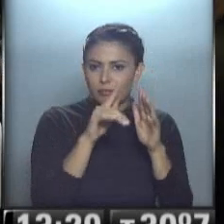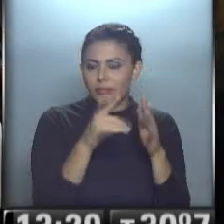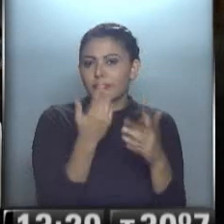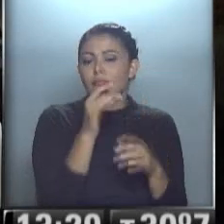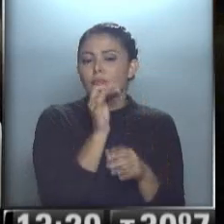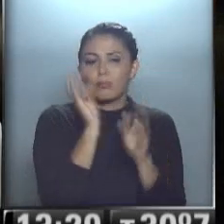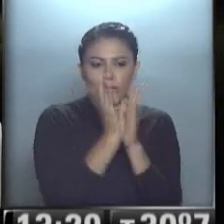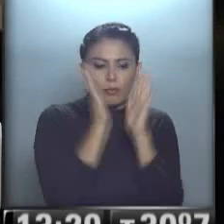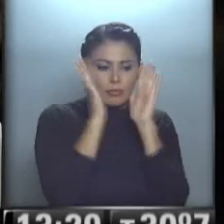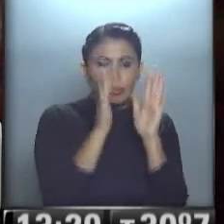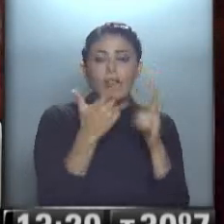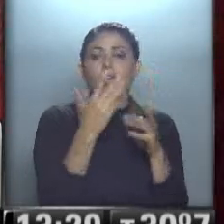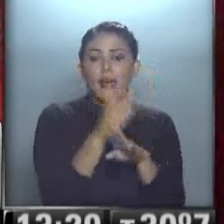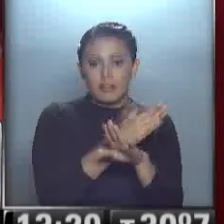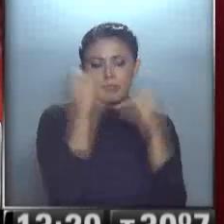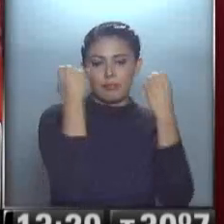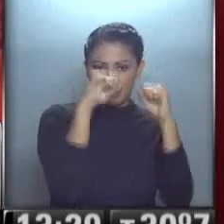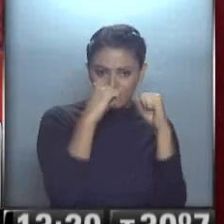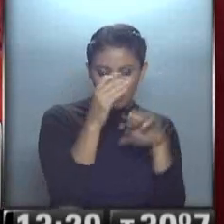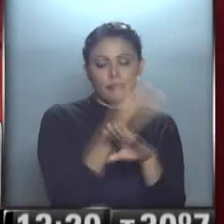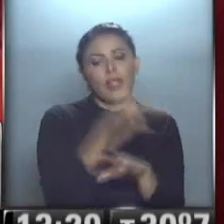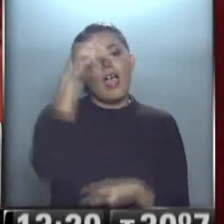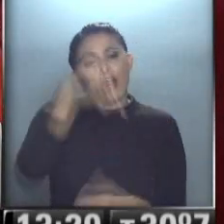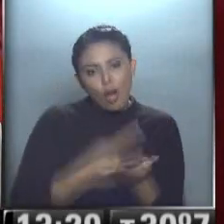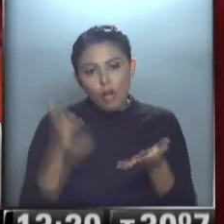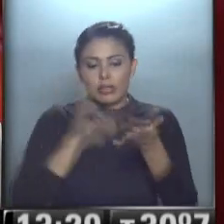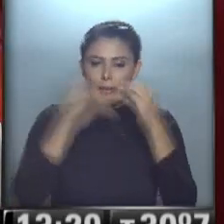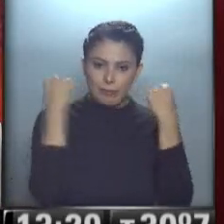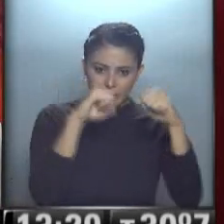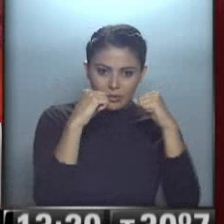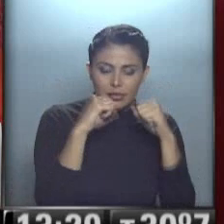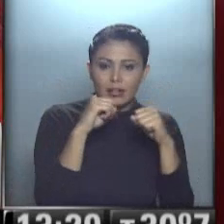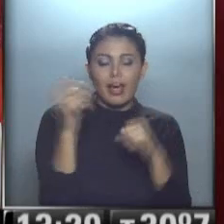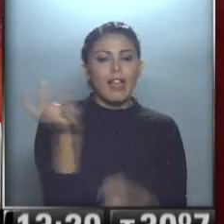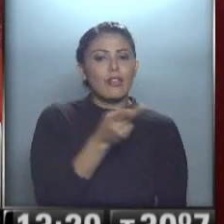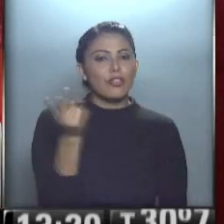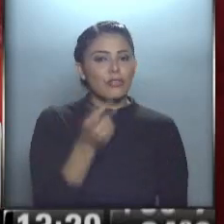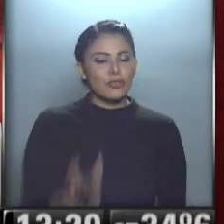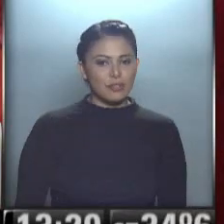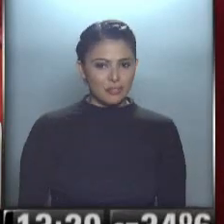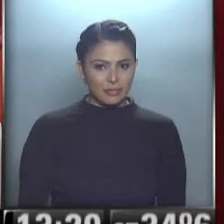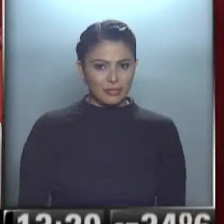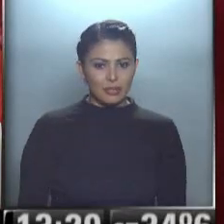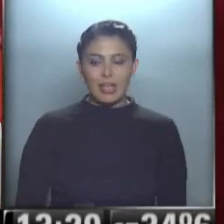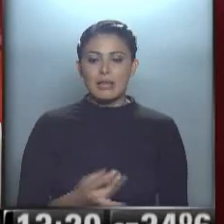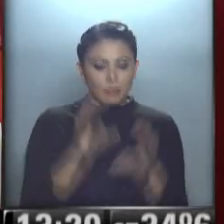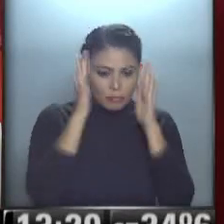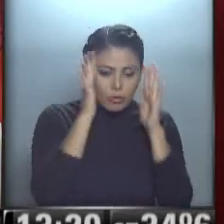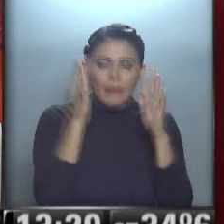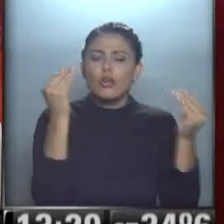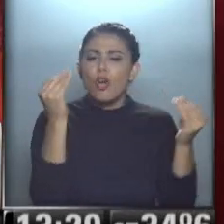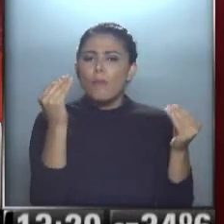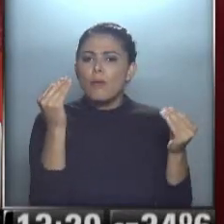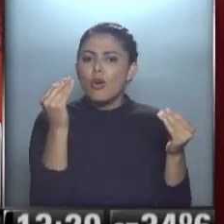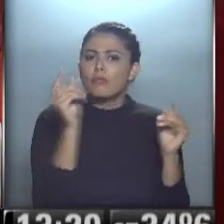Entonces, ensayamos, hemos ensayado, ahora volvemos a ensayar. Ellos están pendientes de a ver cómo